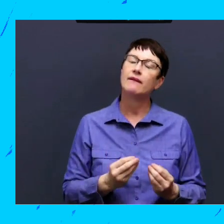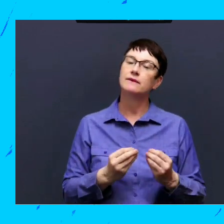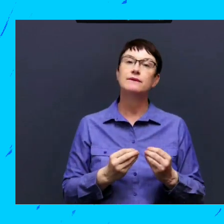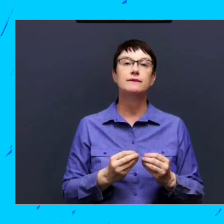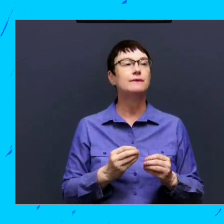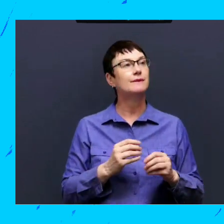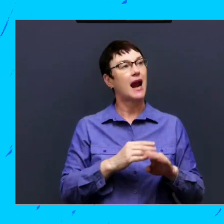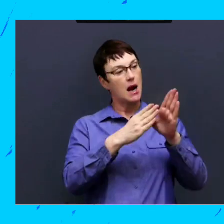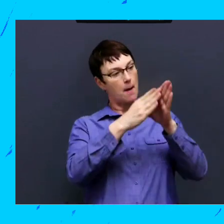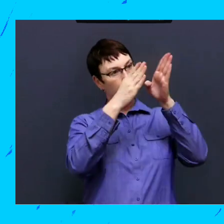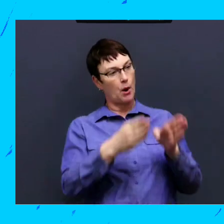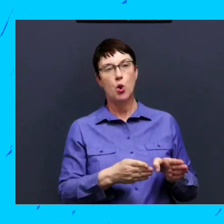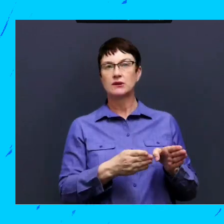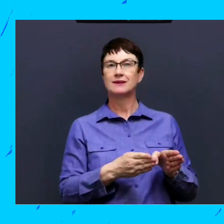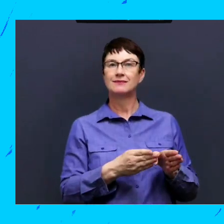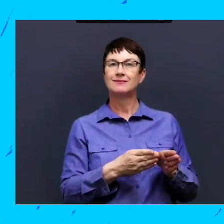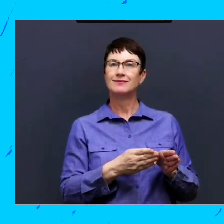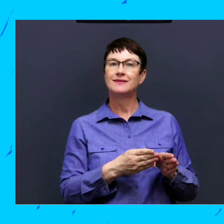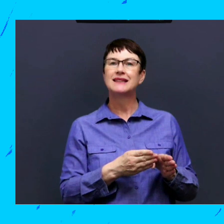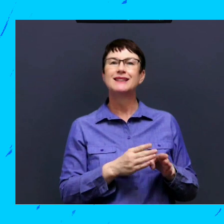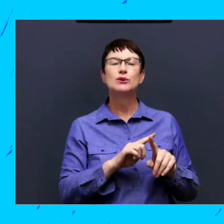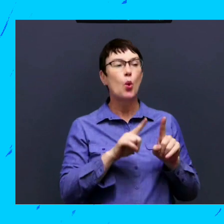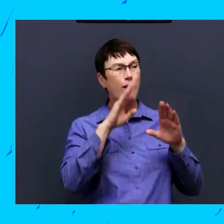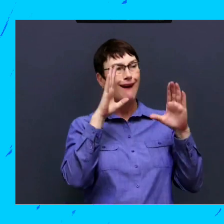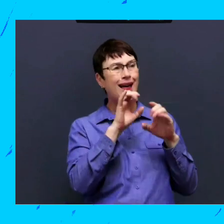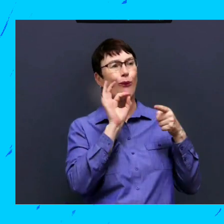totalidad de las necesidades de los adolescentes.